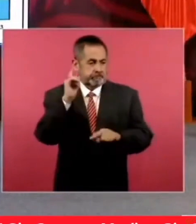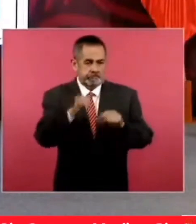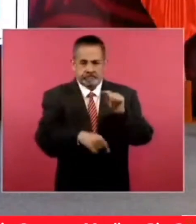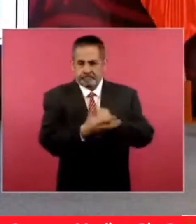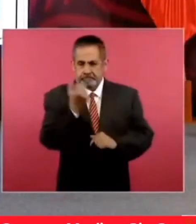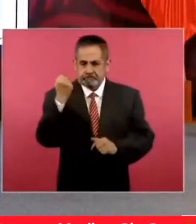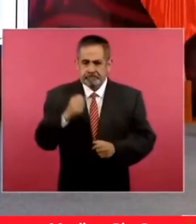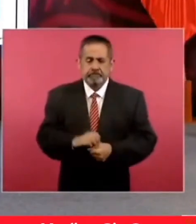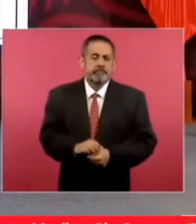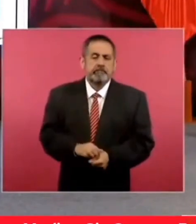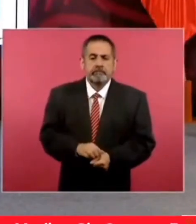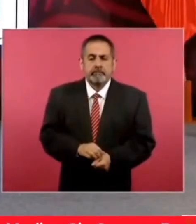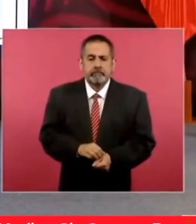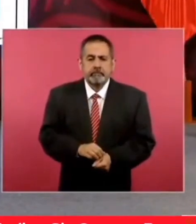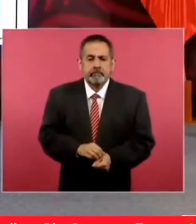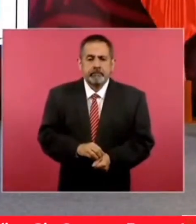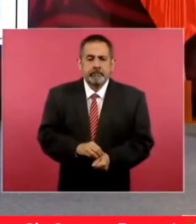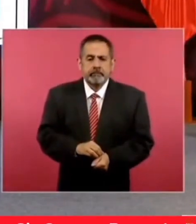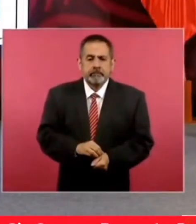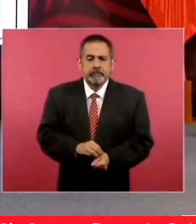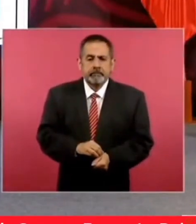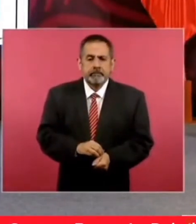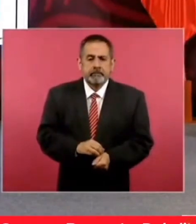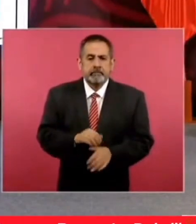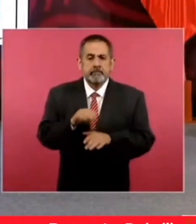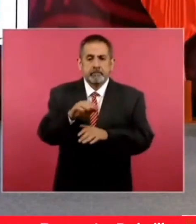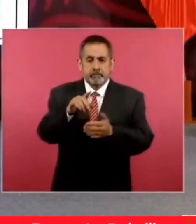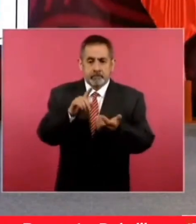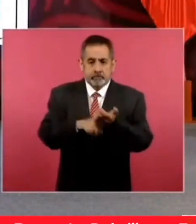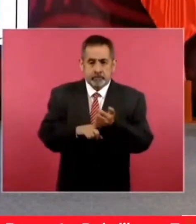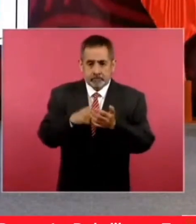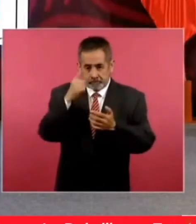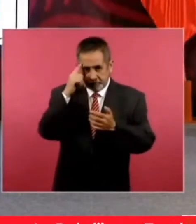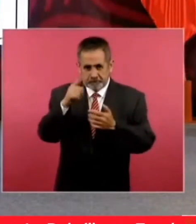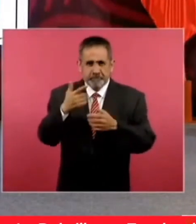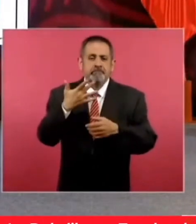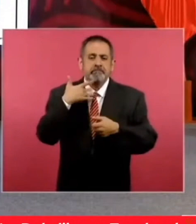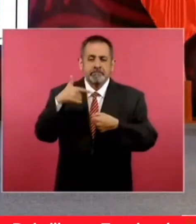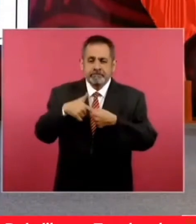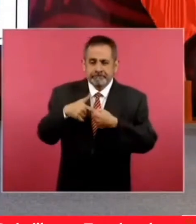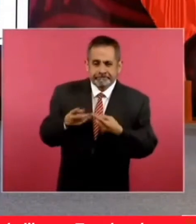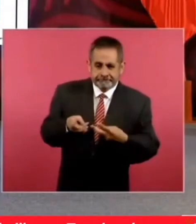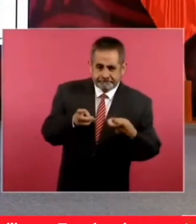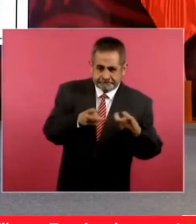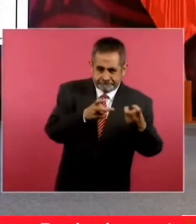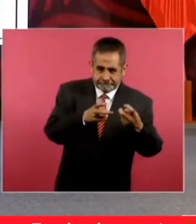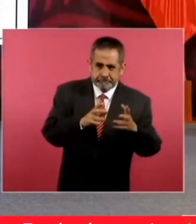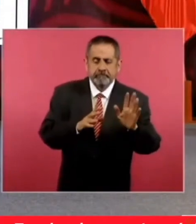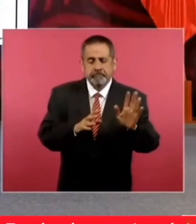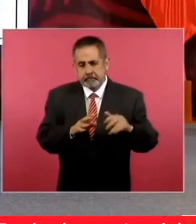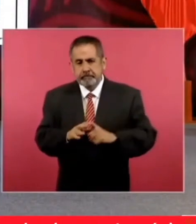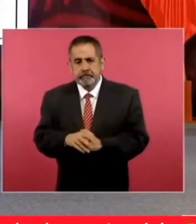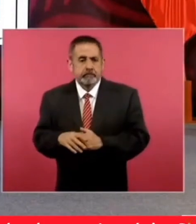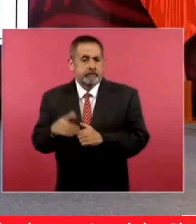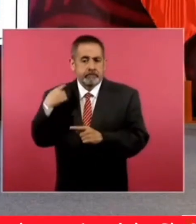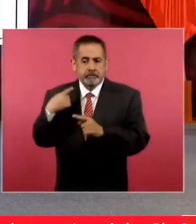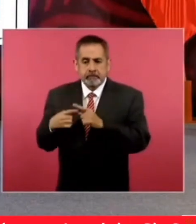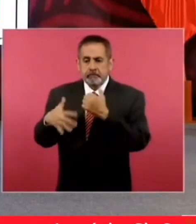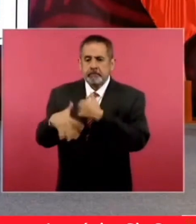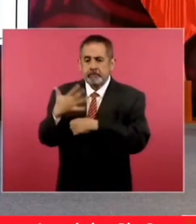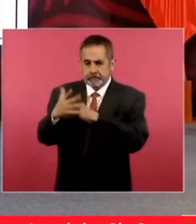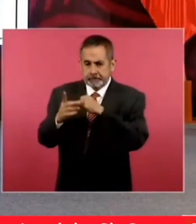adelante en el combate el mercado ilícito de combustible el trabajo de estos quince